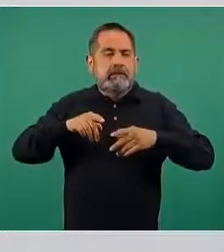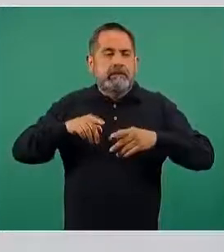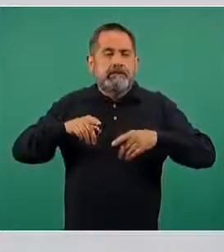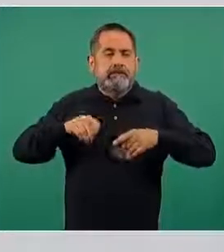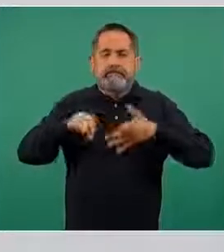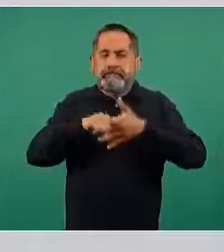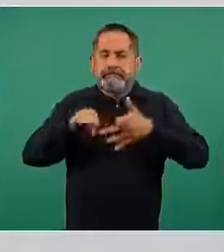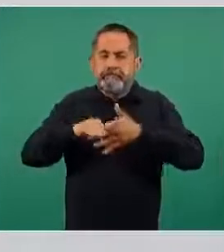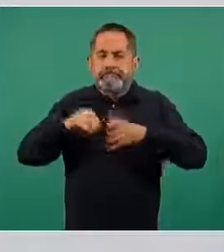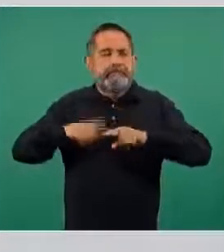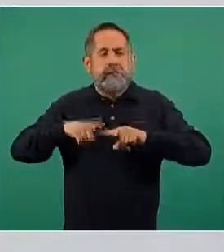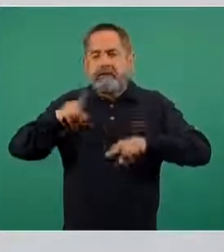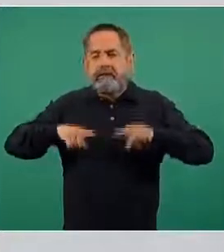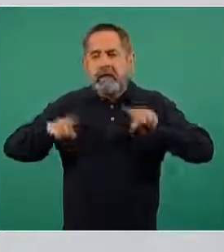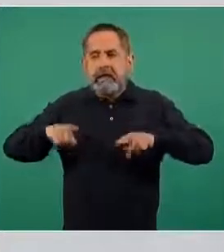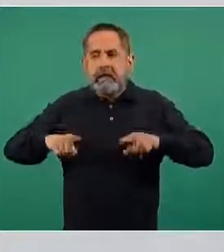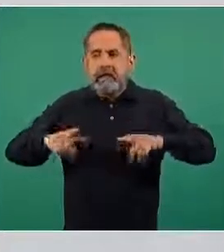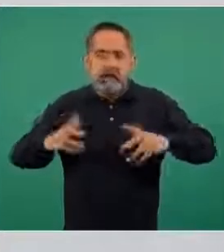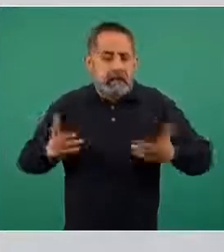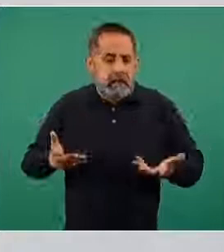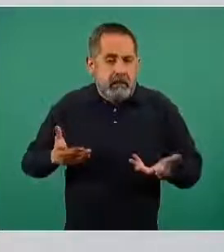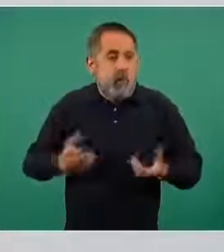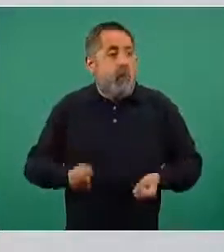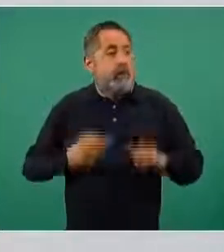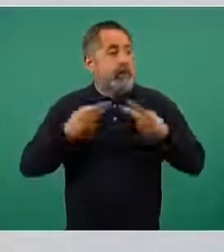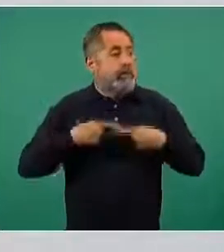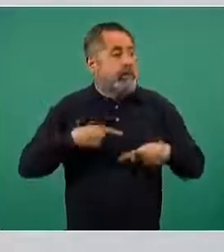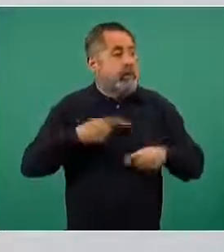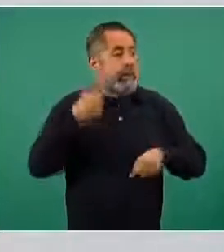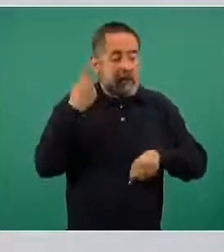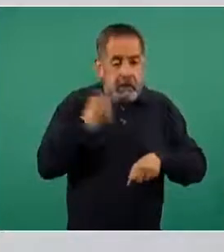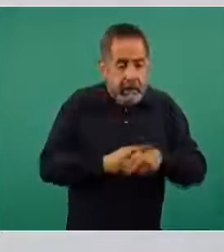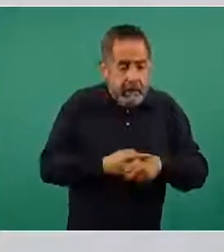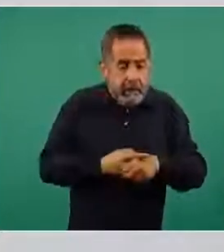incidencia, la cual surge de la cantidad de personas